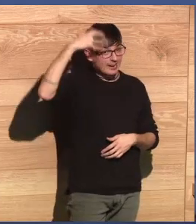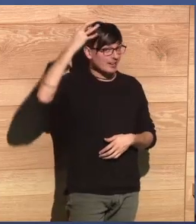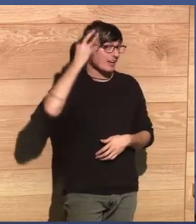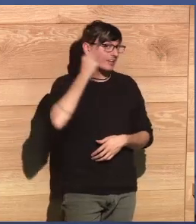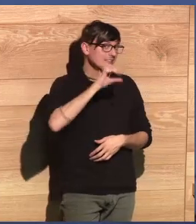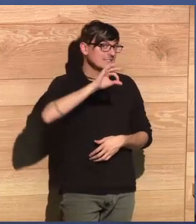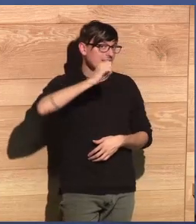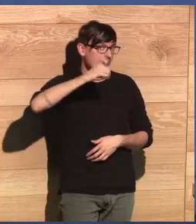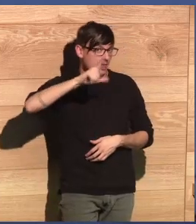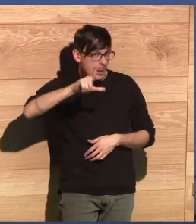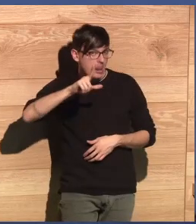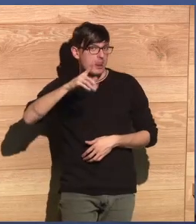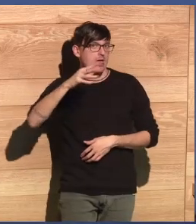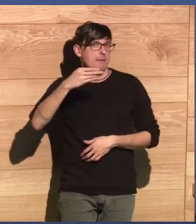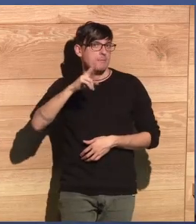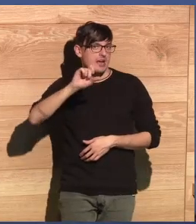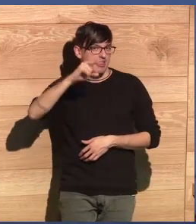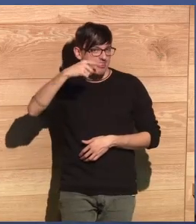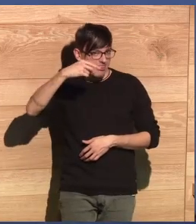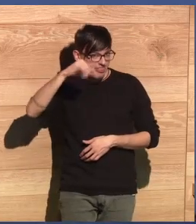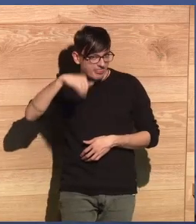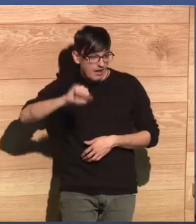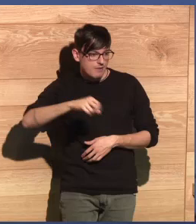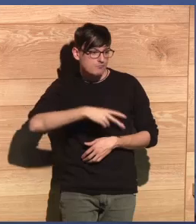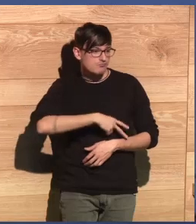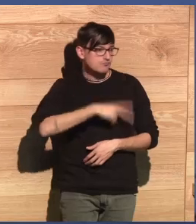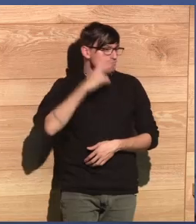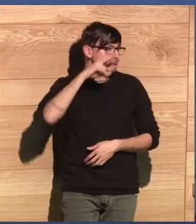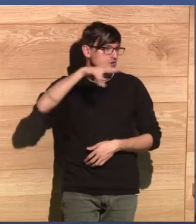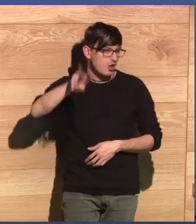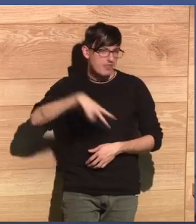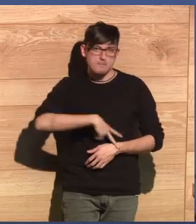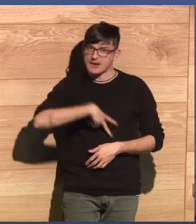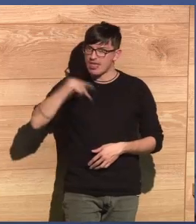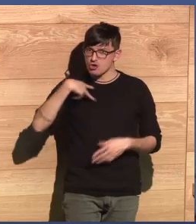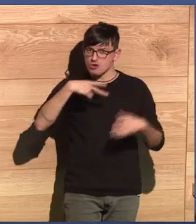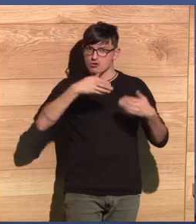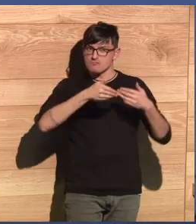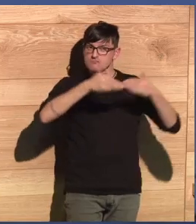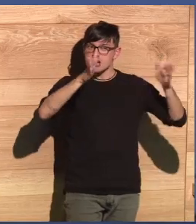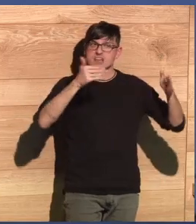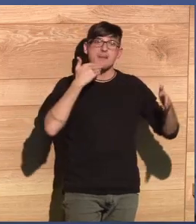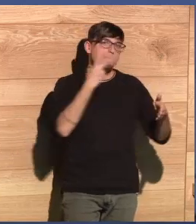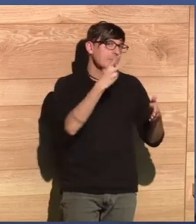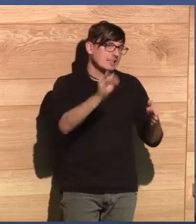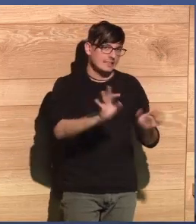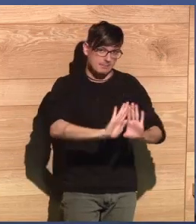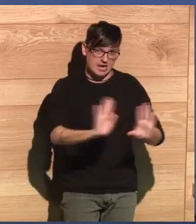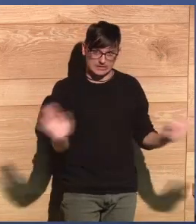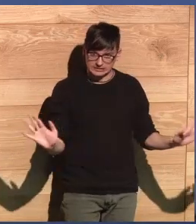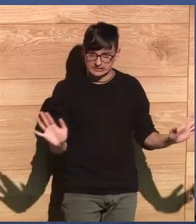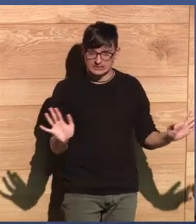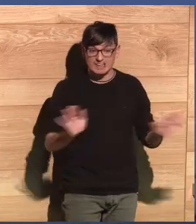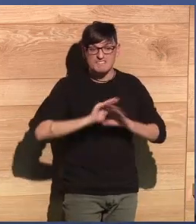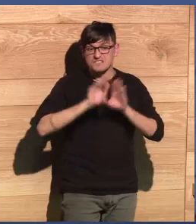de Braganza creó uno de los mejores museos del mundo, el Museo del Prado. Tenía solo 20 años. El final es un